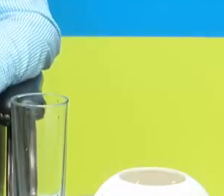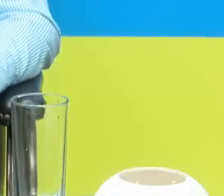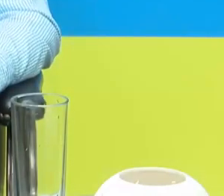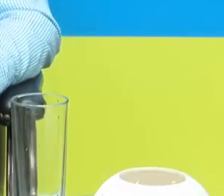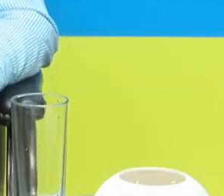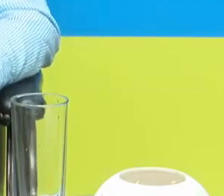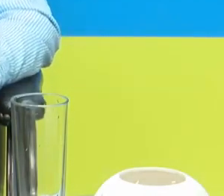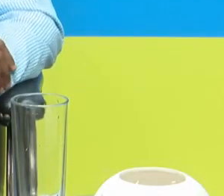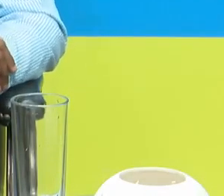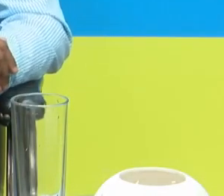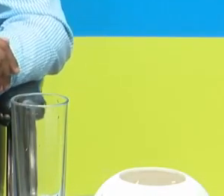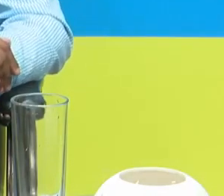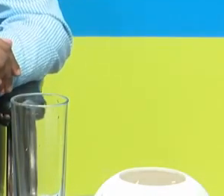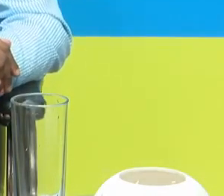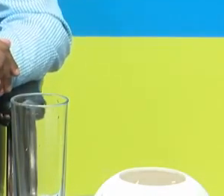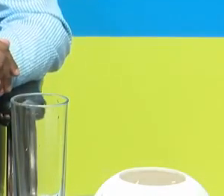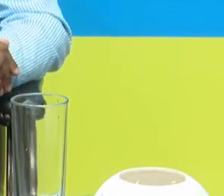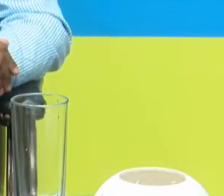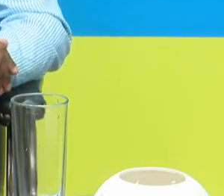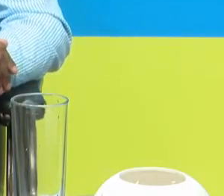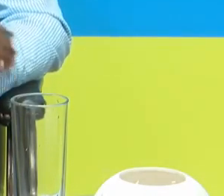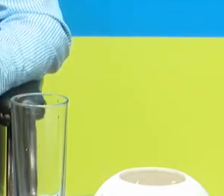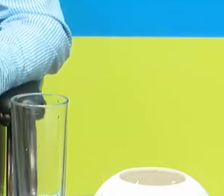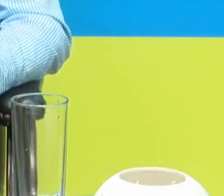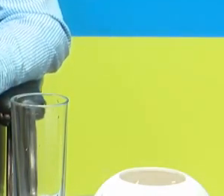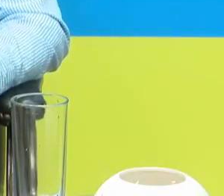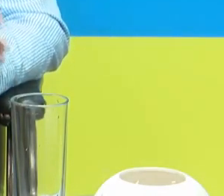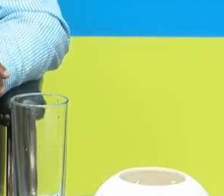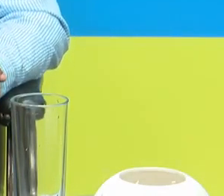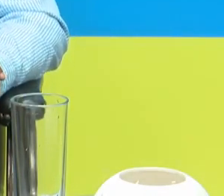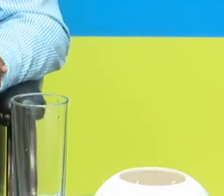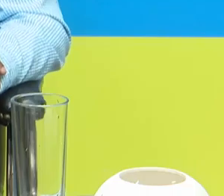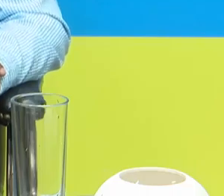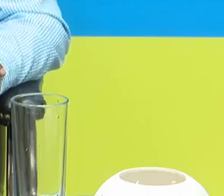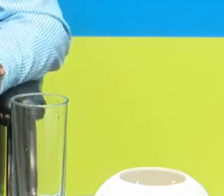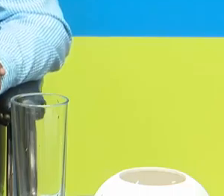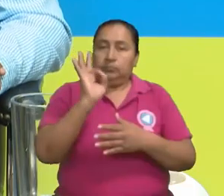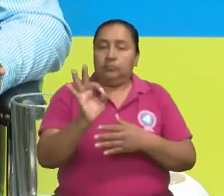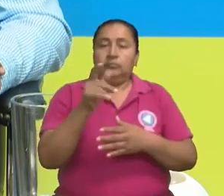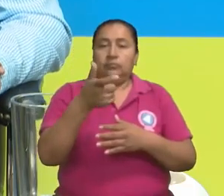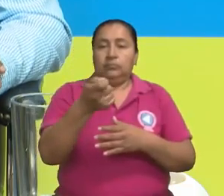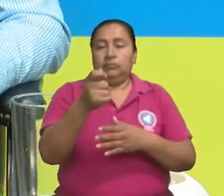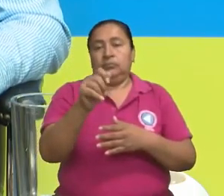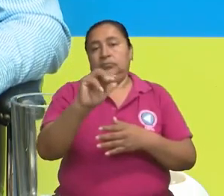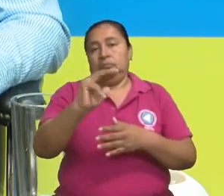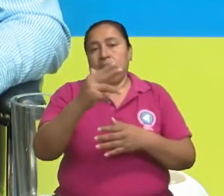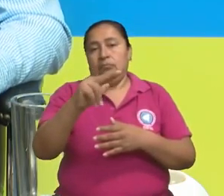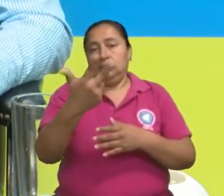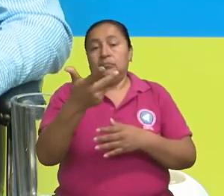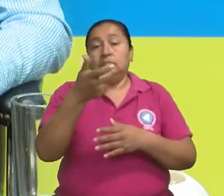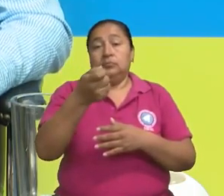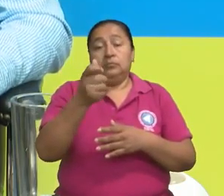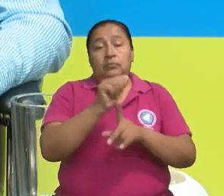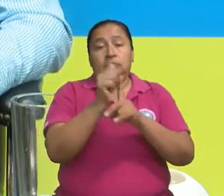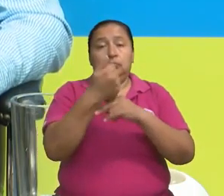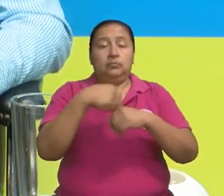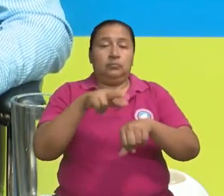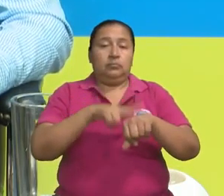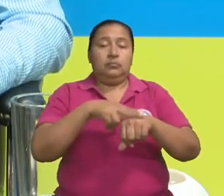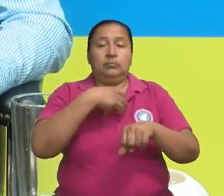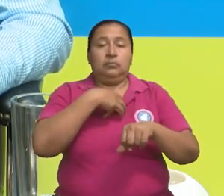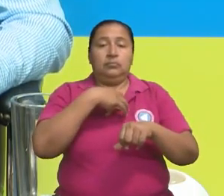muy buenas tardes amigos televidentes muchas gracias por su fiel sintonía el canal 98 el canal parlamentario el canal